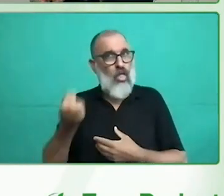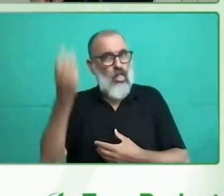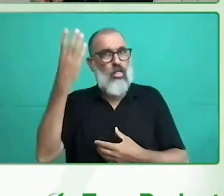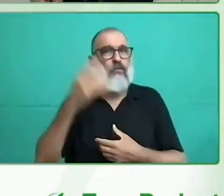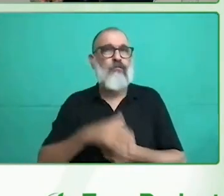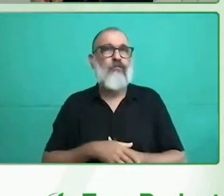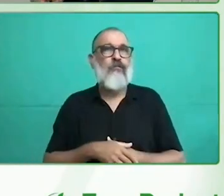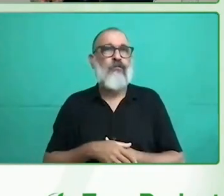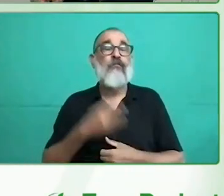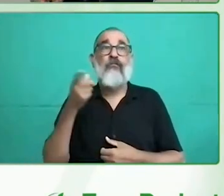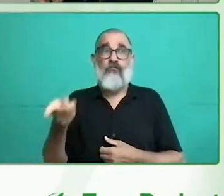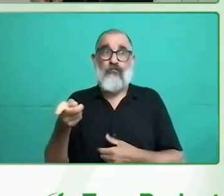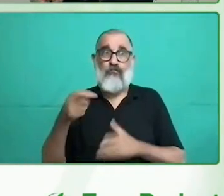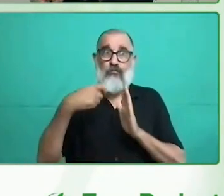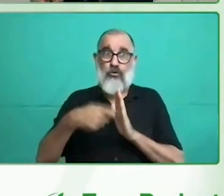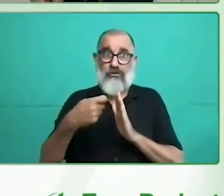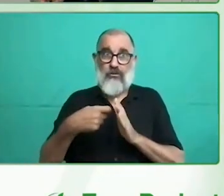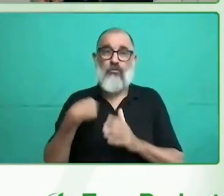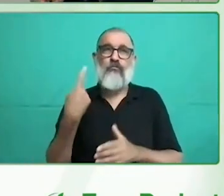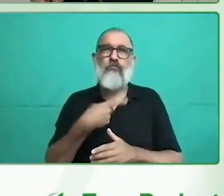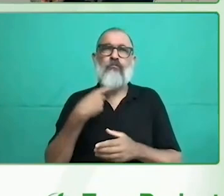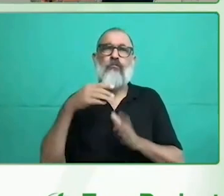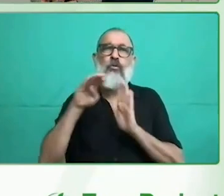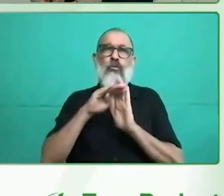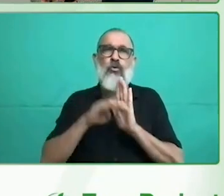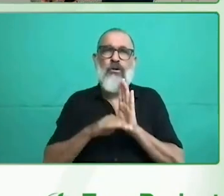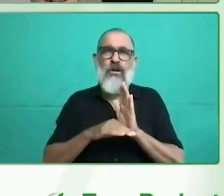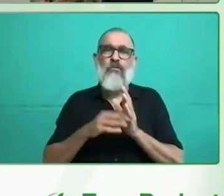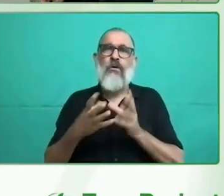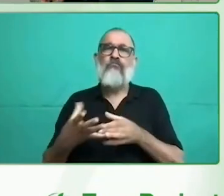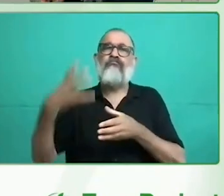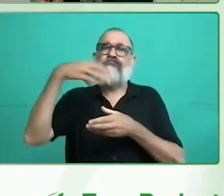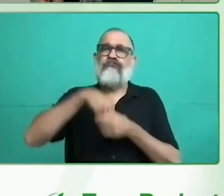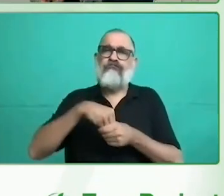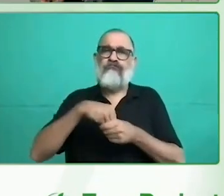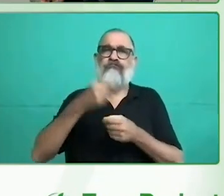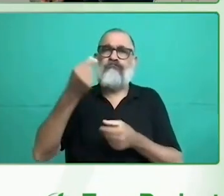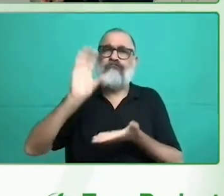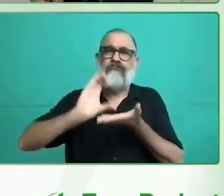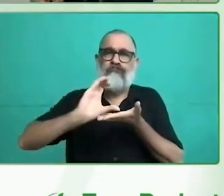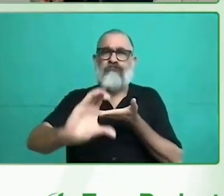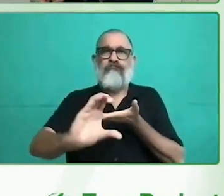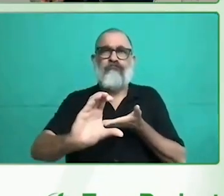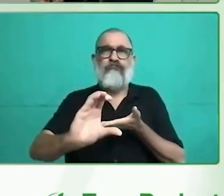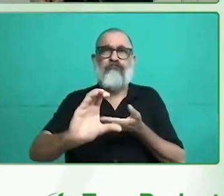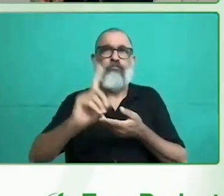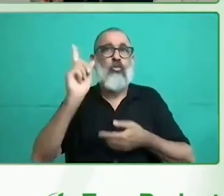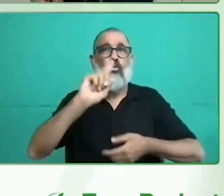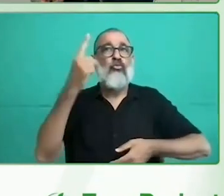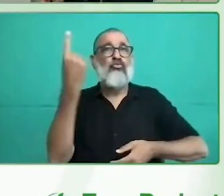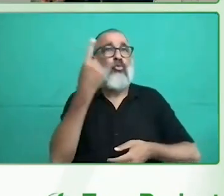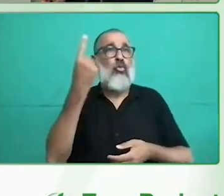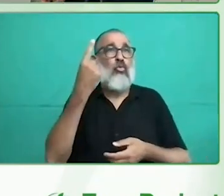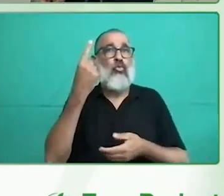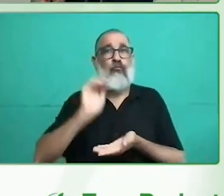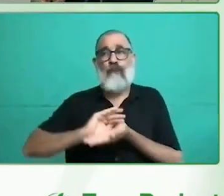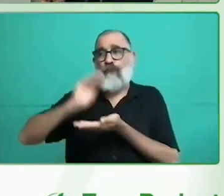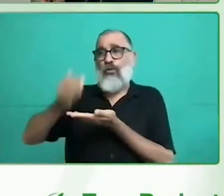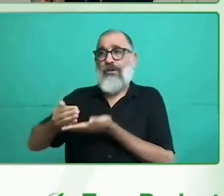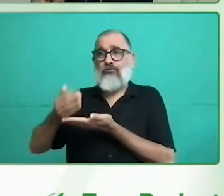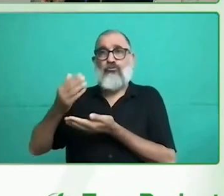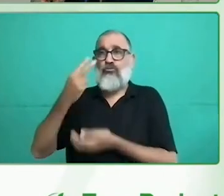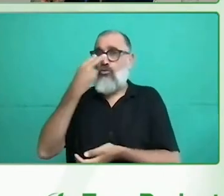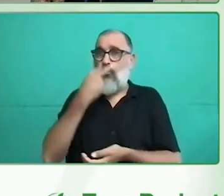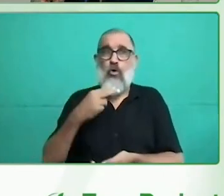¿Cómo llegan las personas con discapacidad a nuestro programa? De dos maneras. Cualquier persona con discapacidad que se